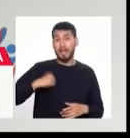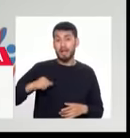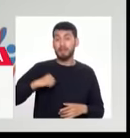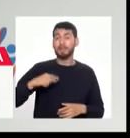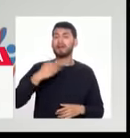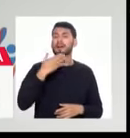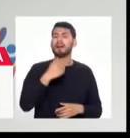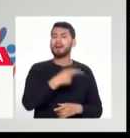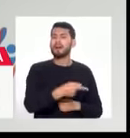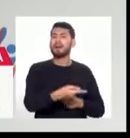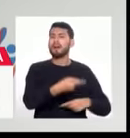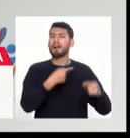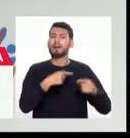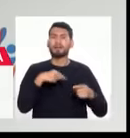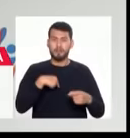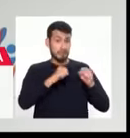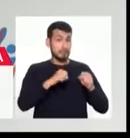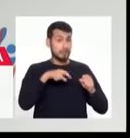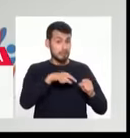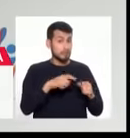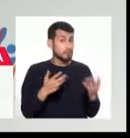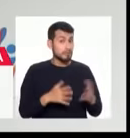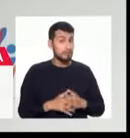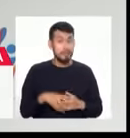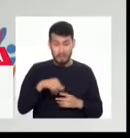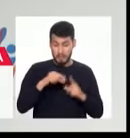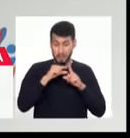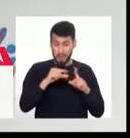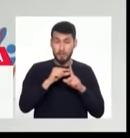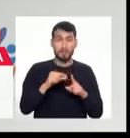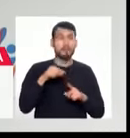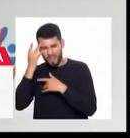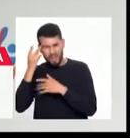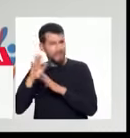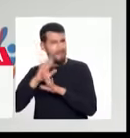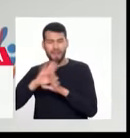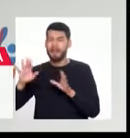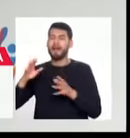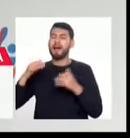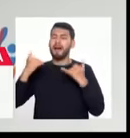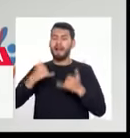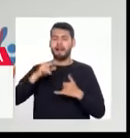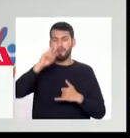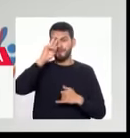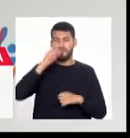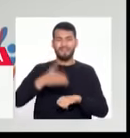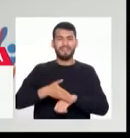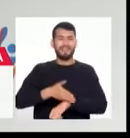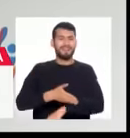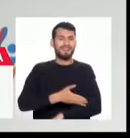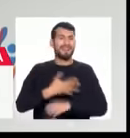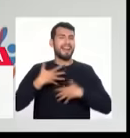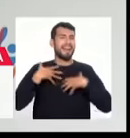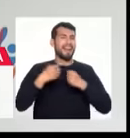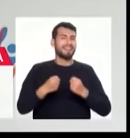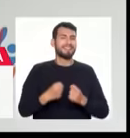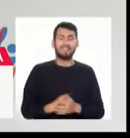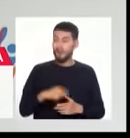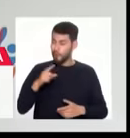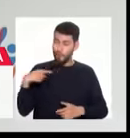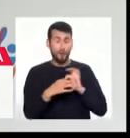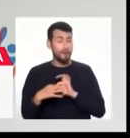al teatro si vive en París. Pero a un evento, la ex ministra de Inclusión Social, ¿por qué tiene que